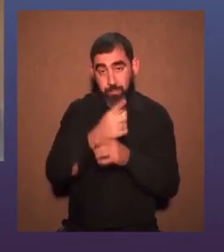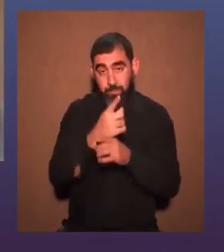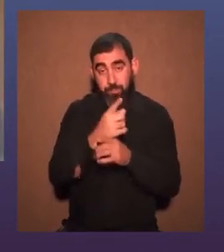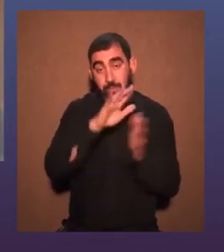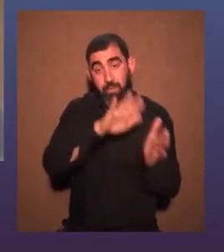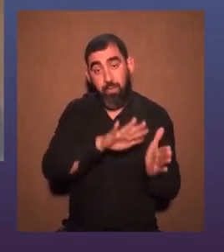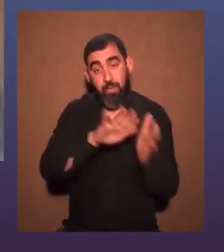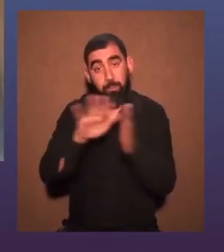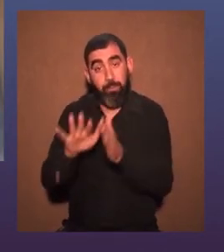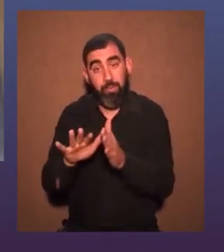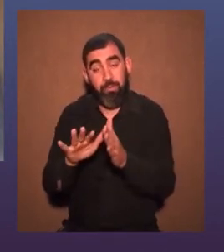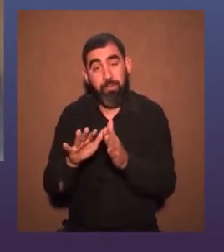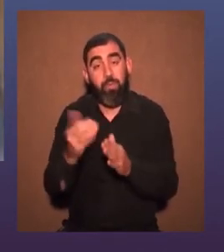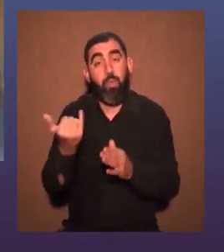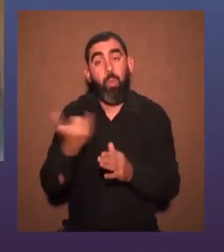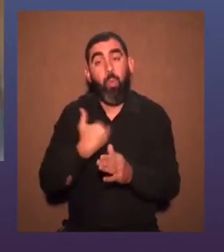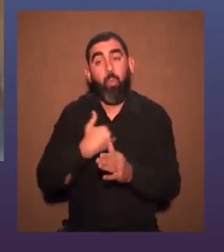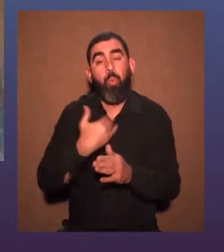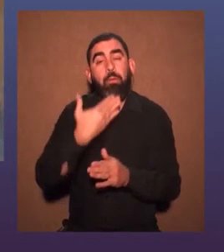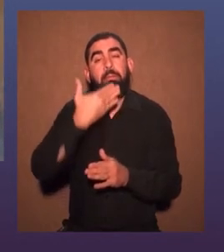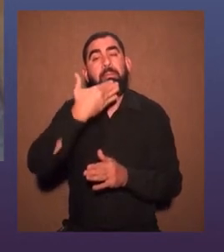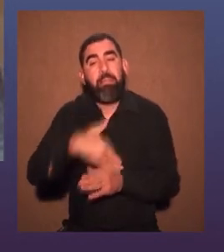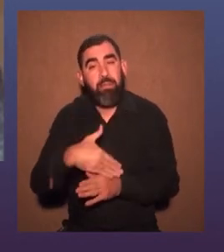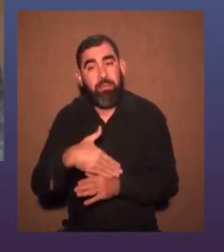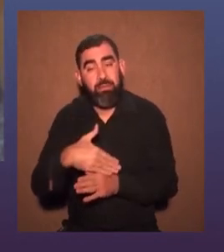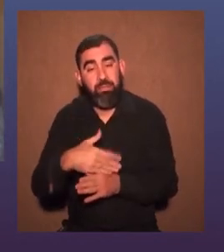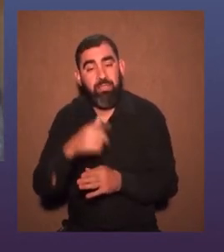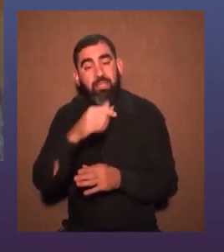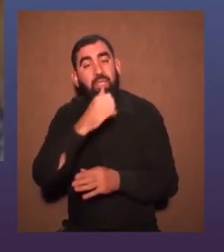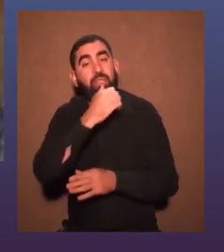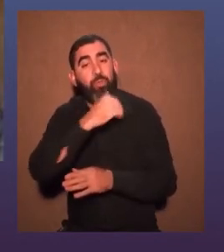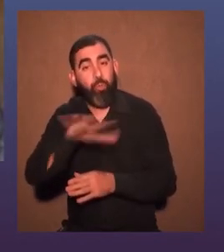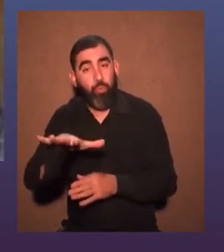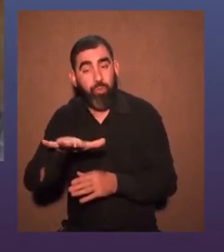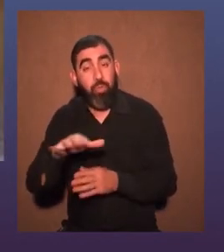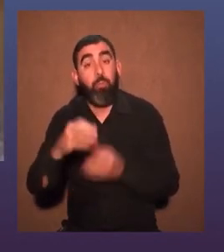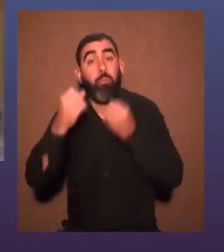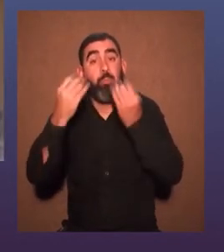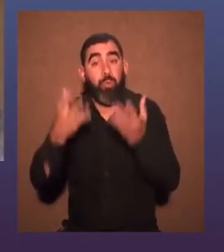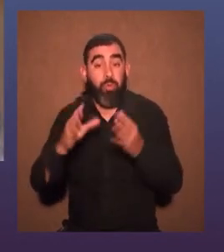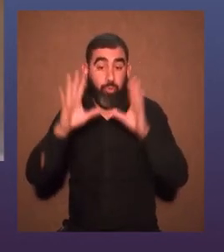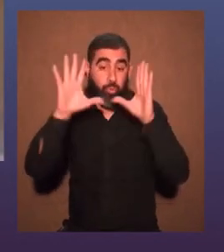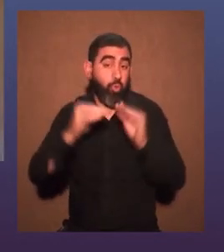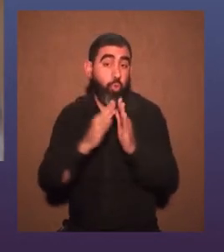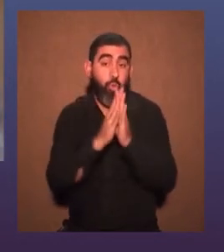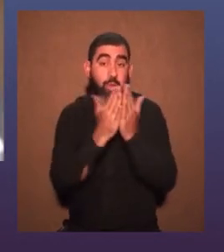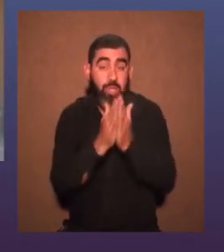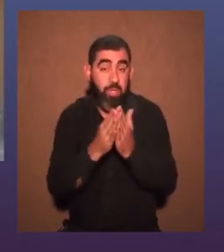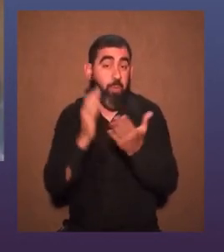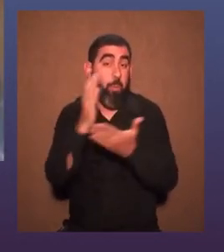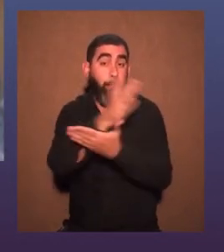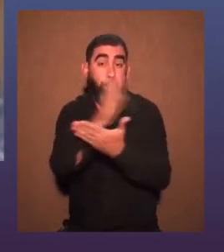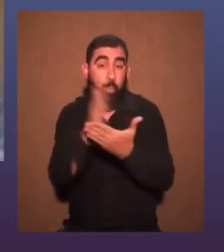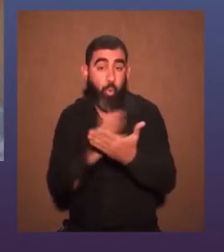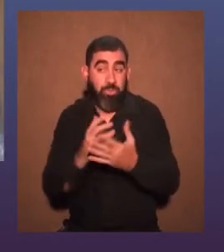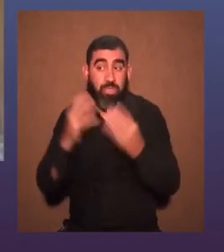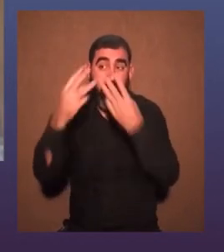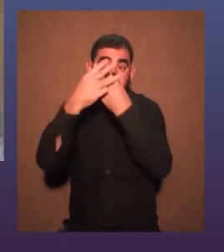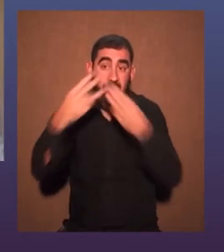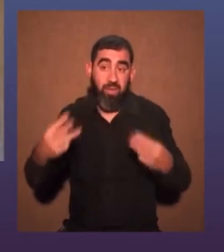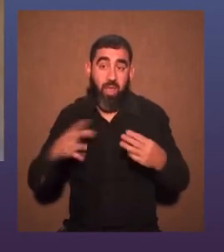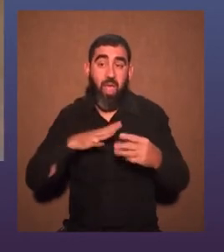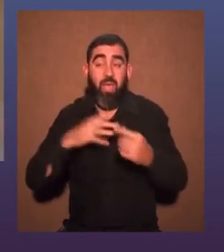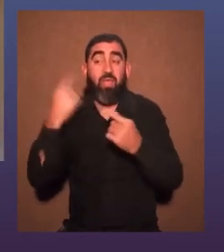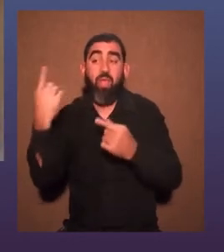y por otro lado, ¿cómo lo entendemos, esa historia? Porque también, como todo libro, como la poesía en general,